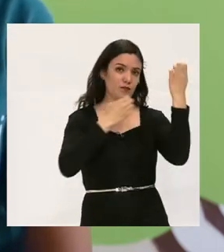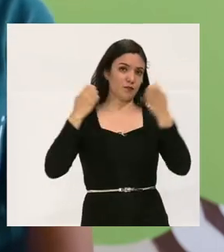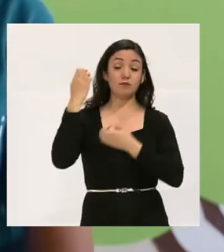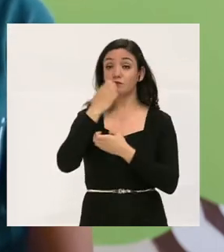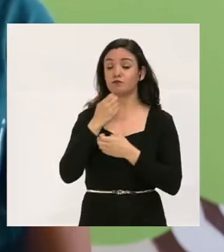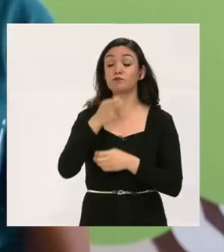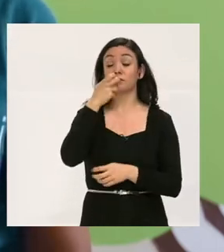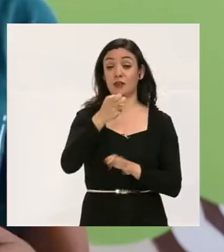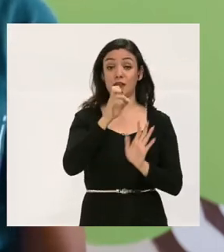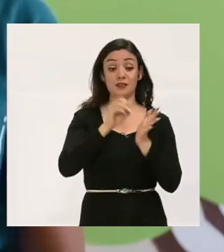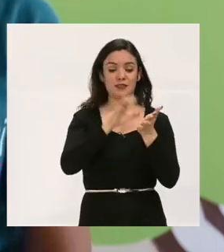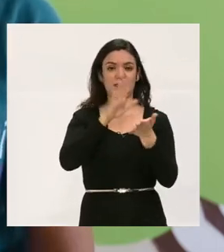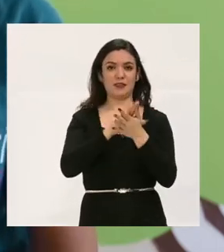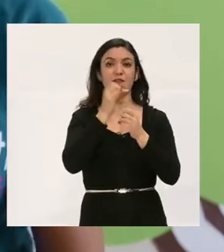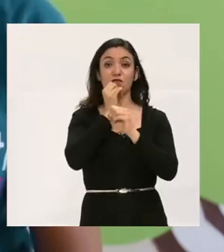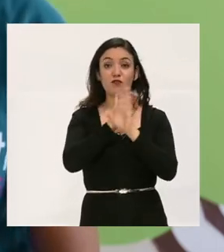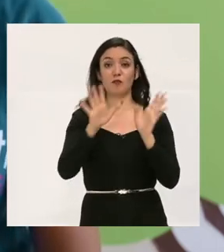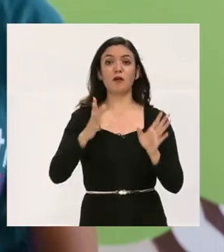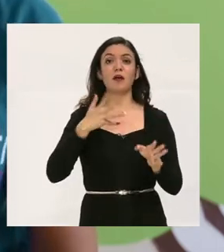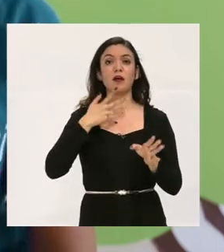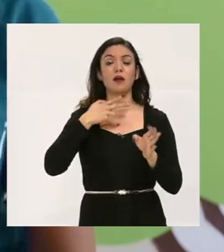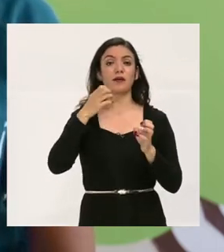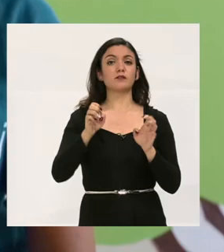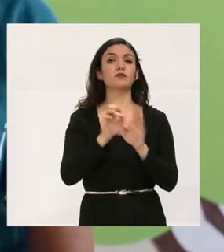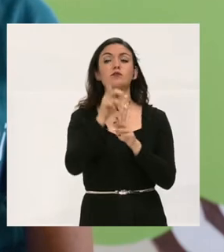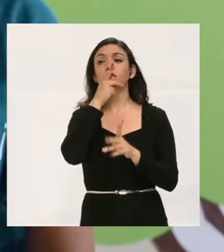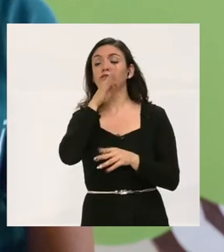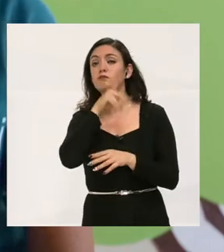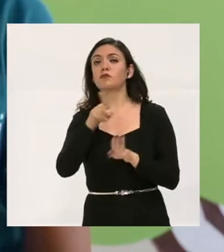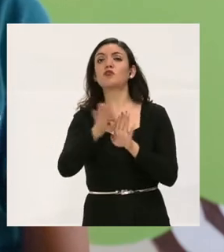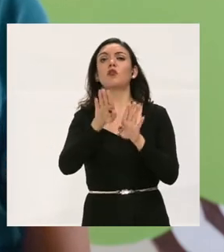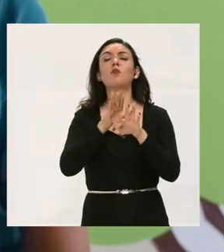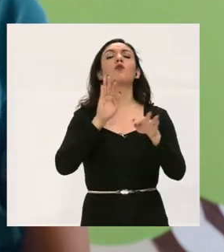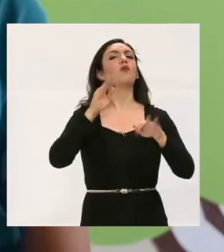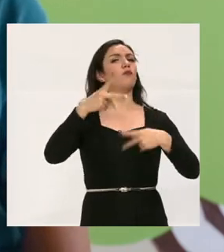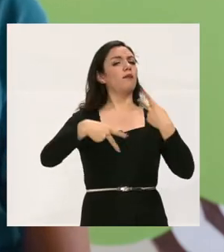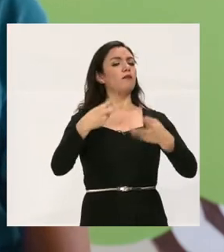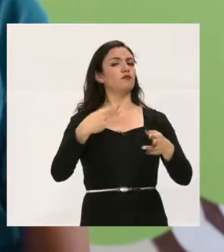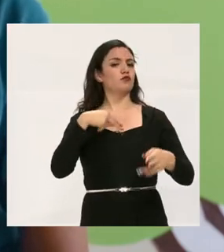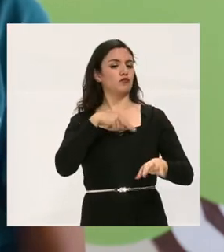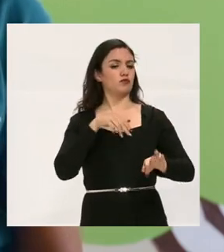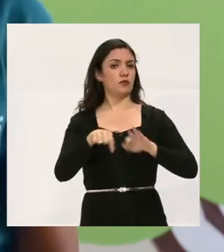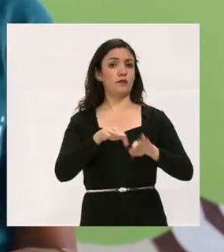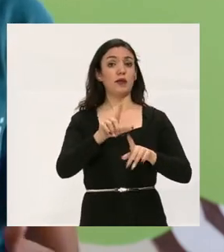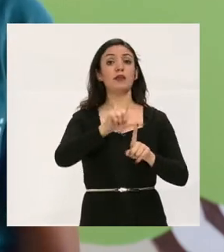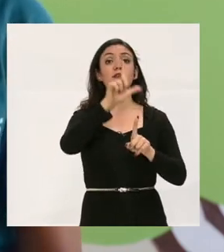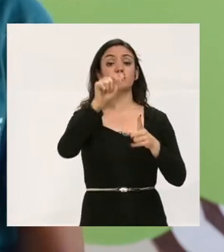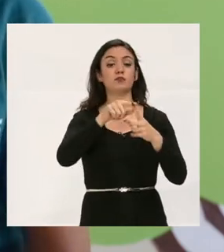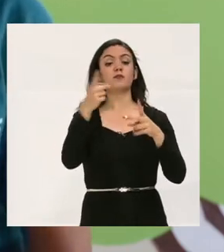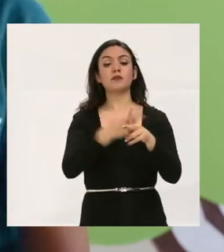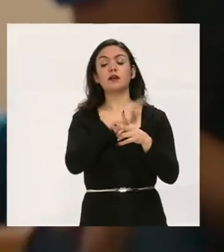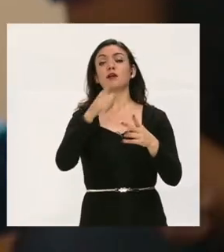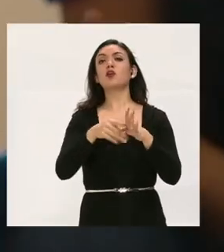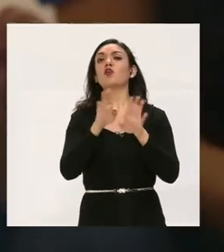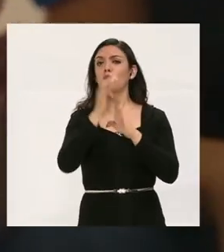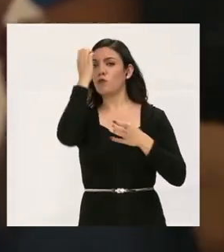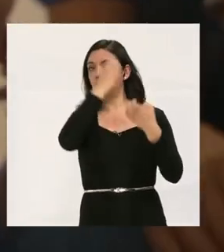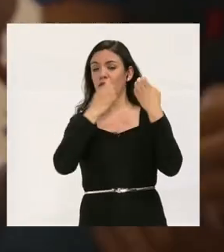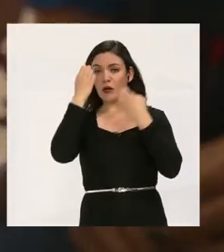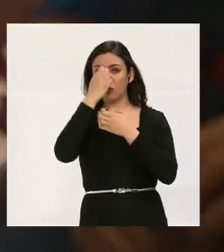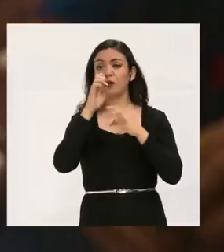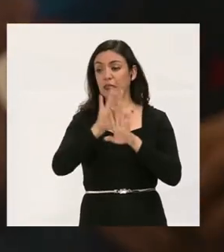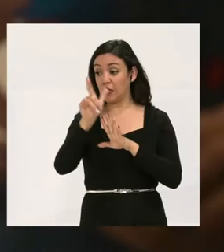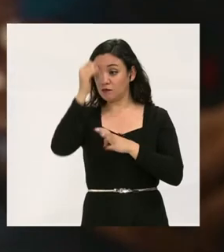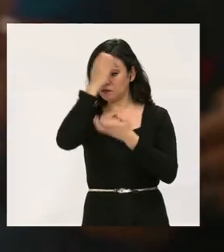evaluados por nosotros en esta cita informativa se plantea con los papás como nuestro proceso de trabajo y qué pasaría después de evaluarlos